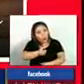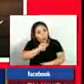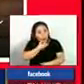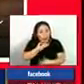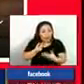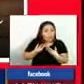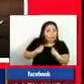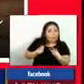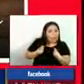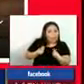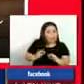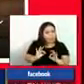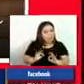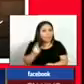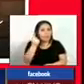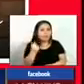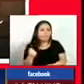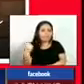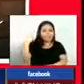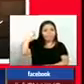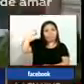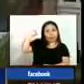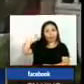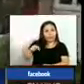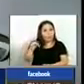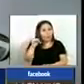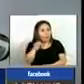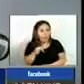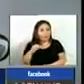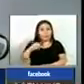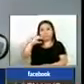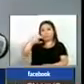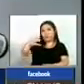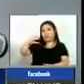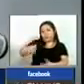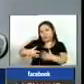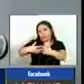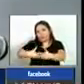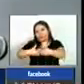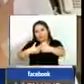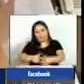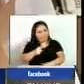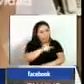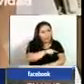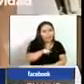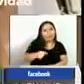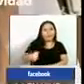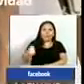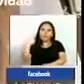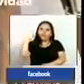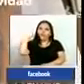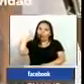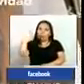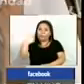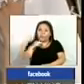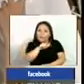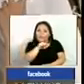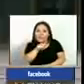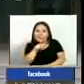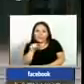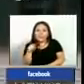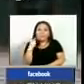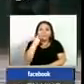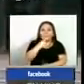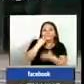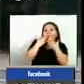miedo nace un nuevo valiente es por esto que Coca-Cola cree en los héroes que no llevan capa en esos que con una